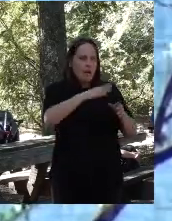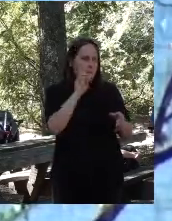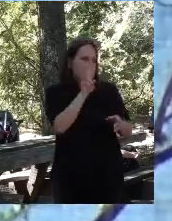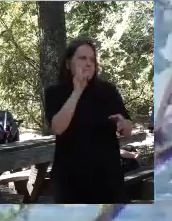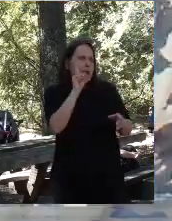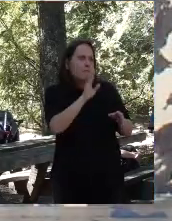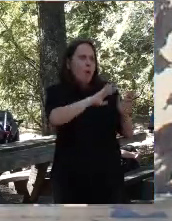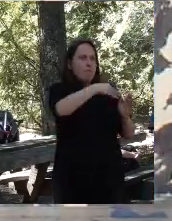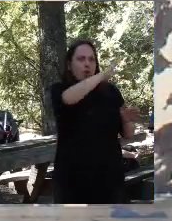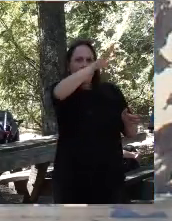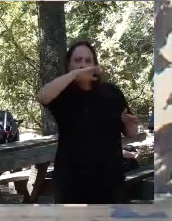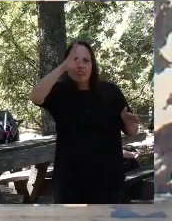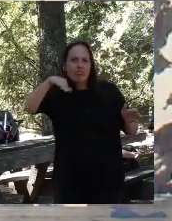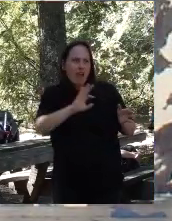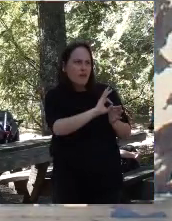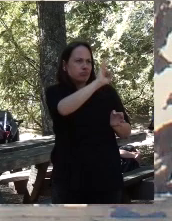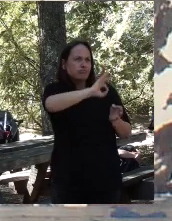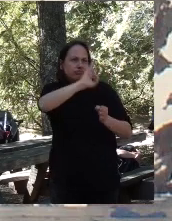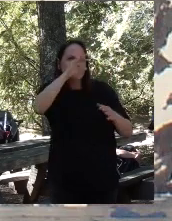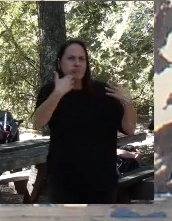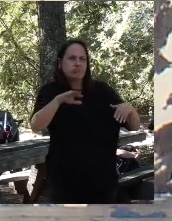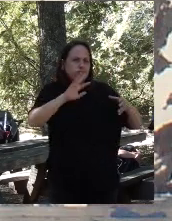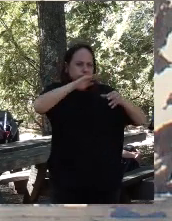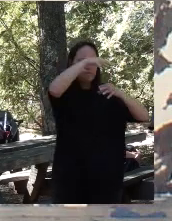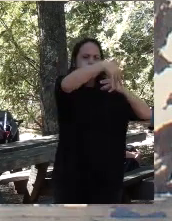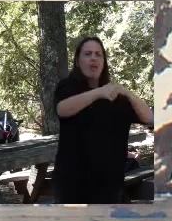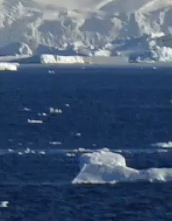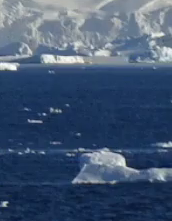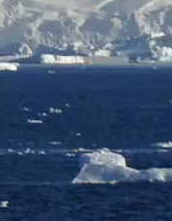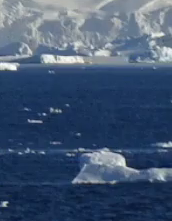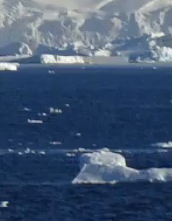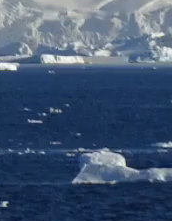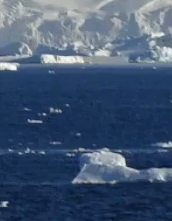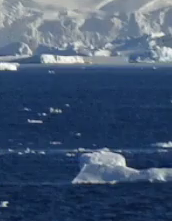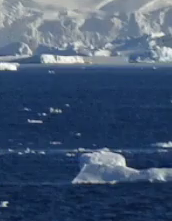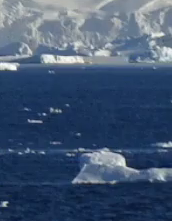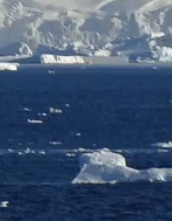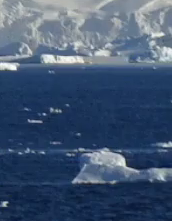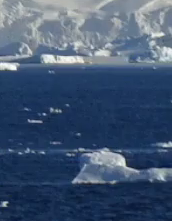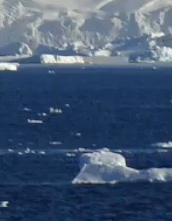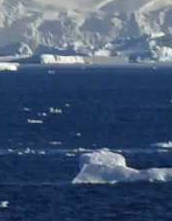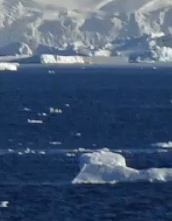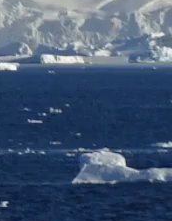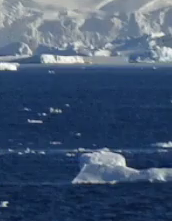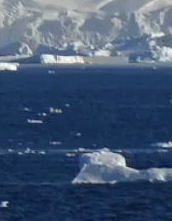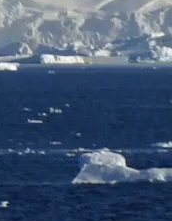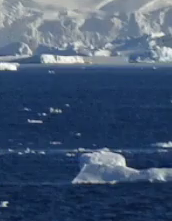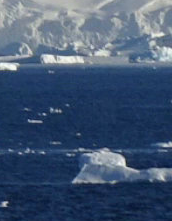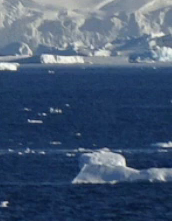altura, con gigantes glaciares colgantes, porque nosotros nos imaginábamos un paisaje